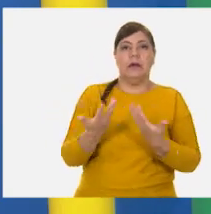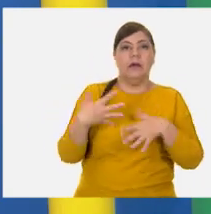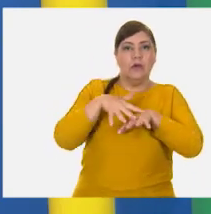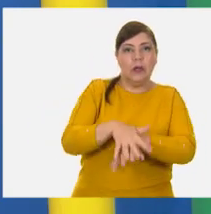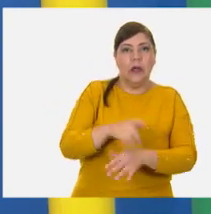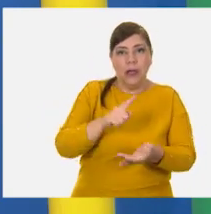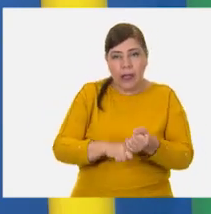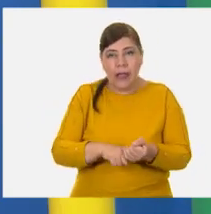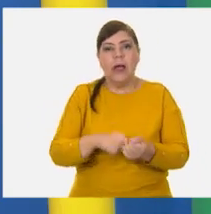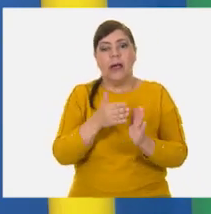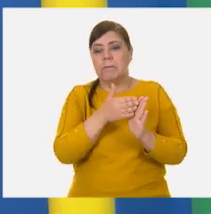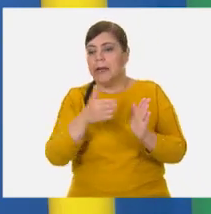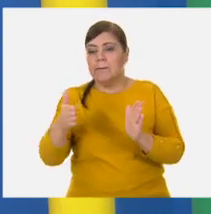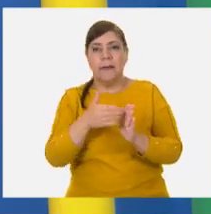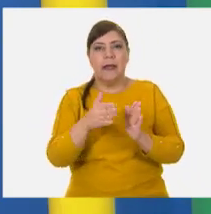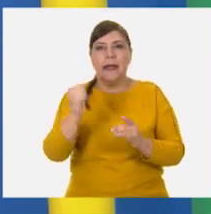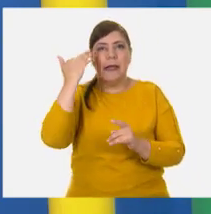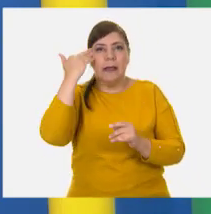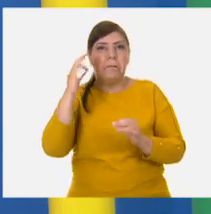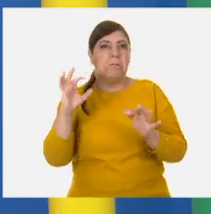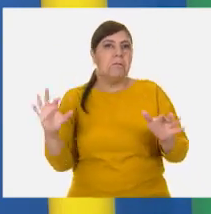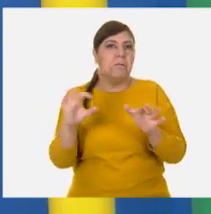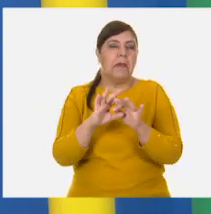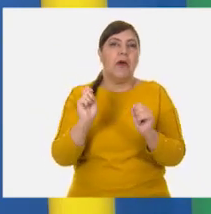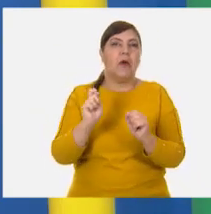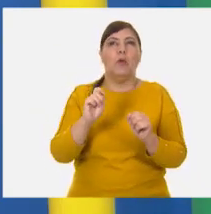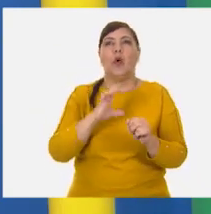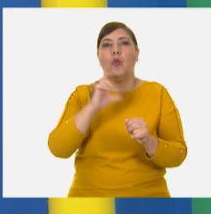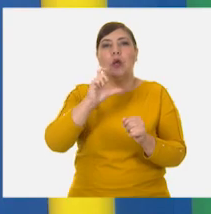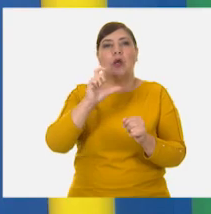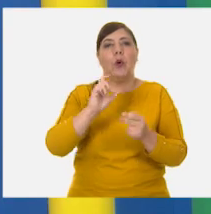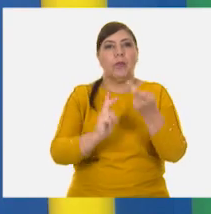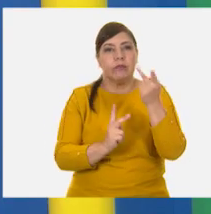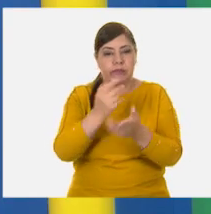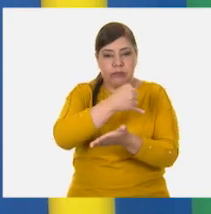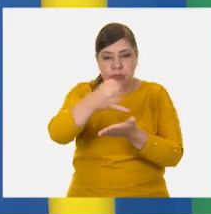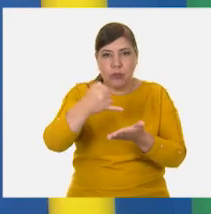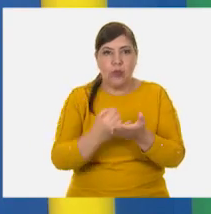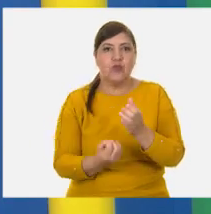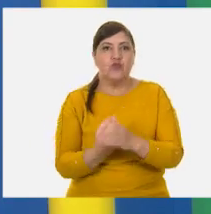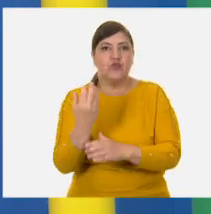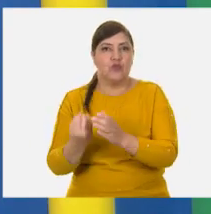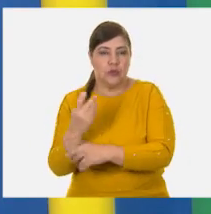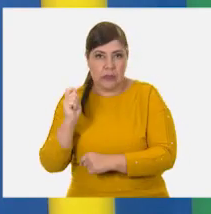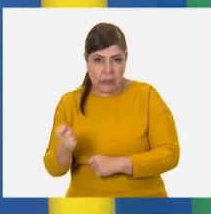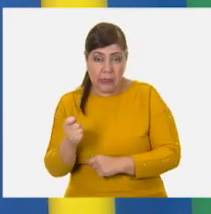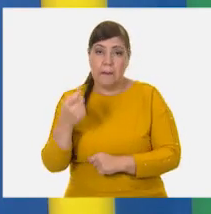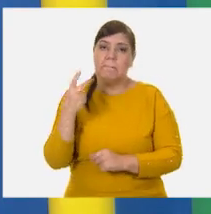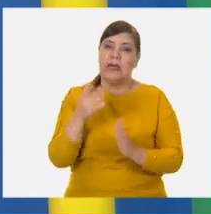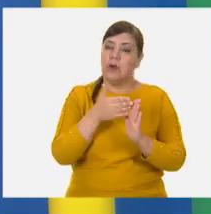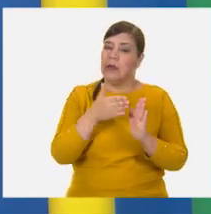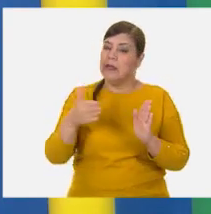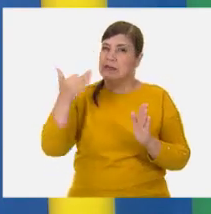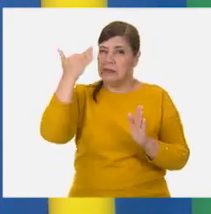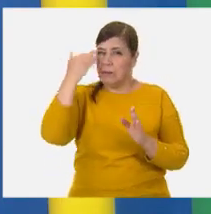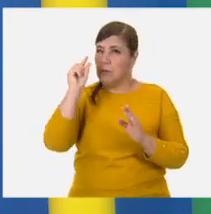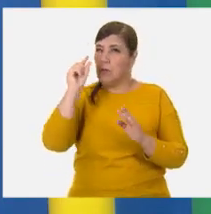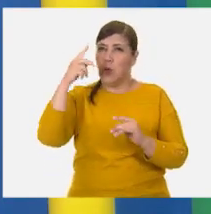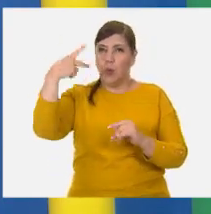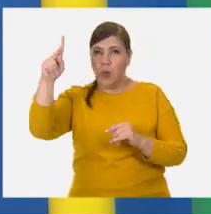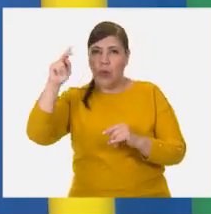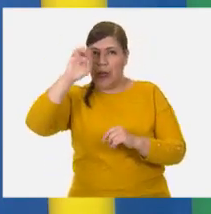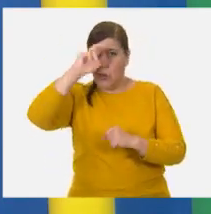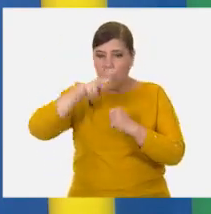coincidían con los ciclos de culto de la fertilidad. Sin embargo, las temporadas eran distintas y aunque se